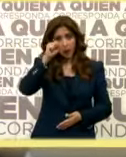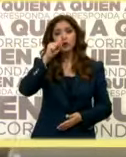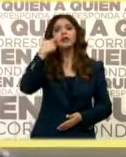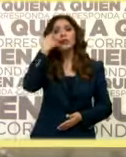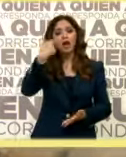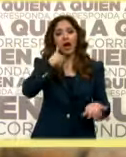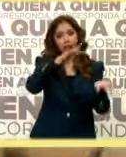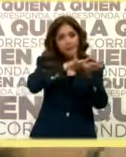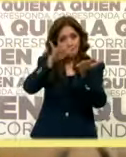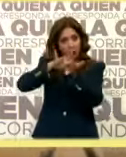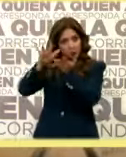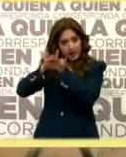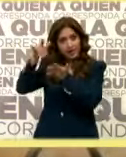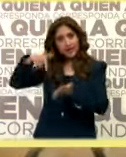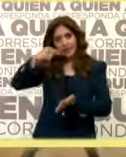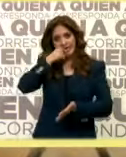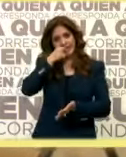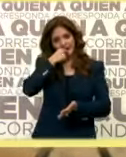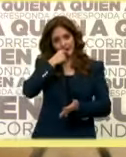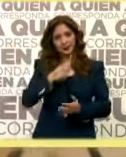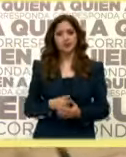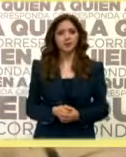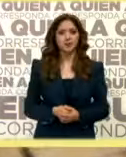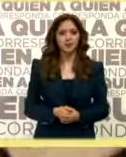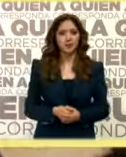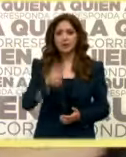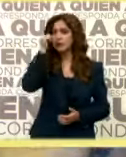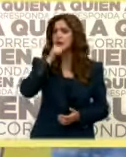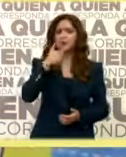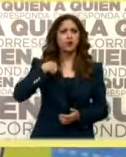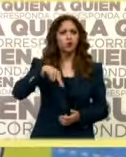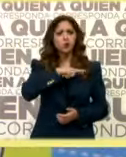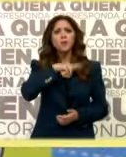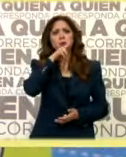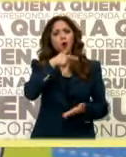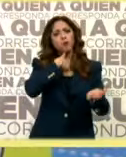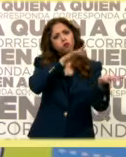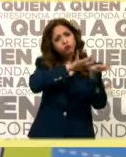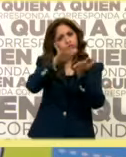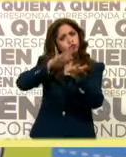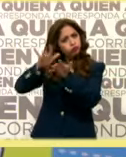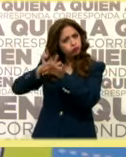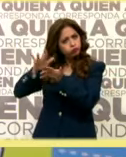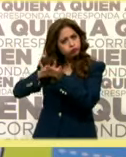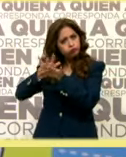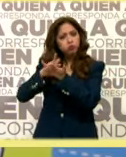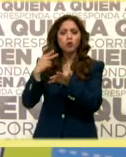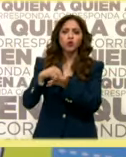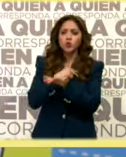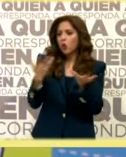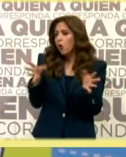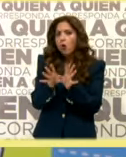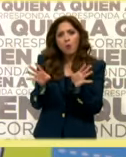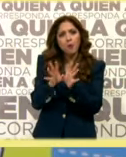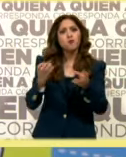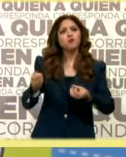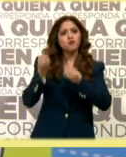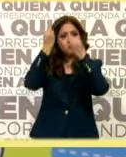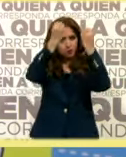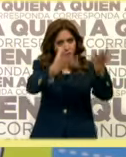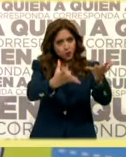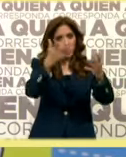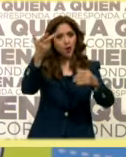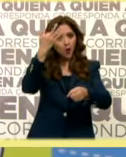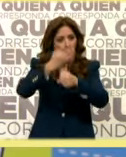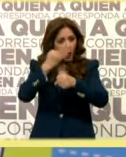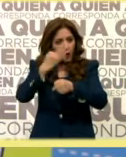la donación y a los niños de México. Sí, siempre nos estamos preocupando por tratar de ayudar dentro de nuestras posibilidades a la ayuda social. En este caso